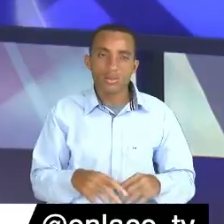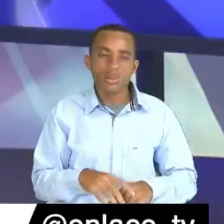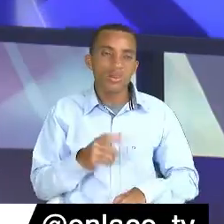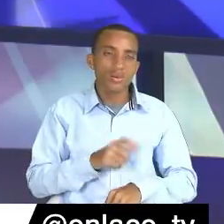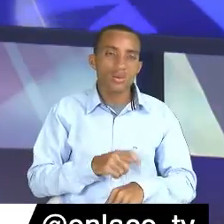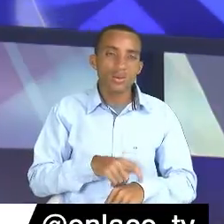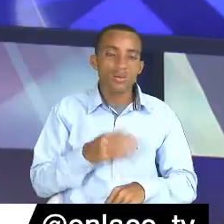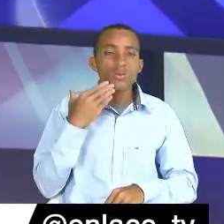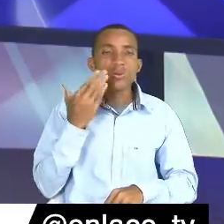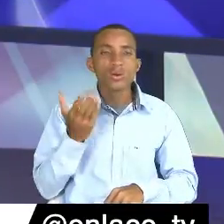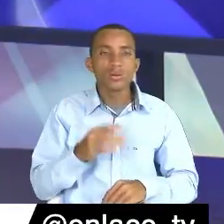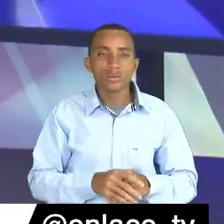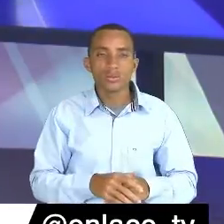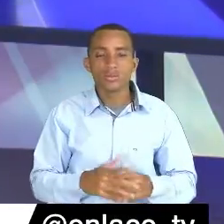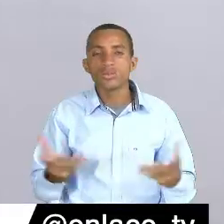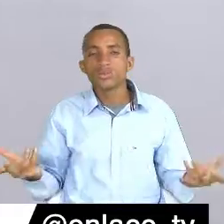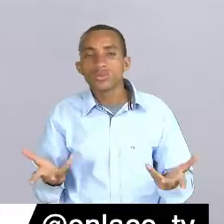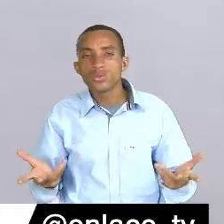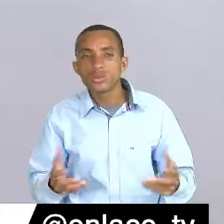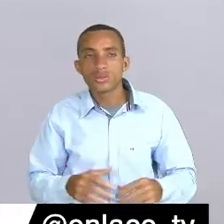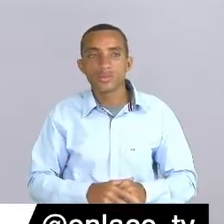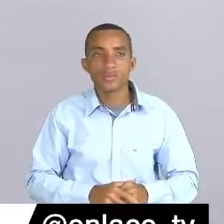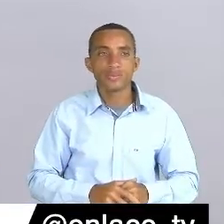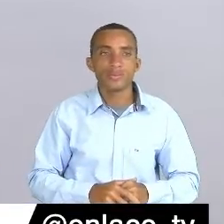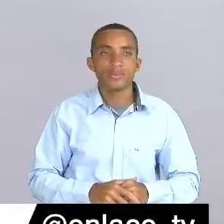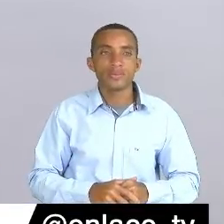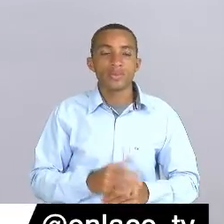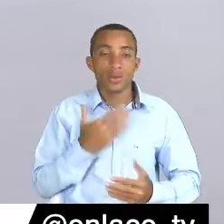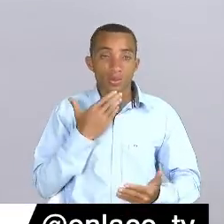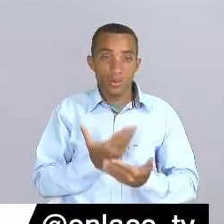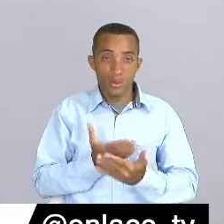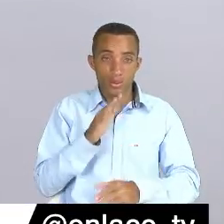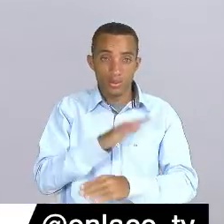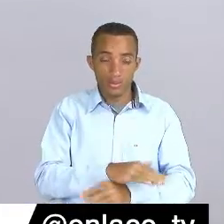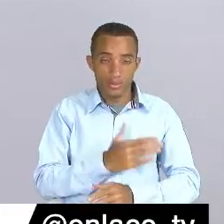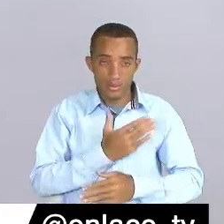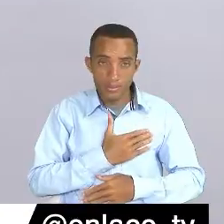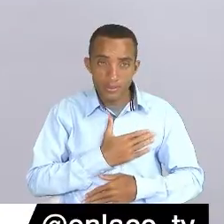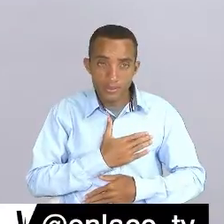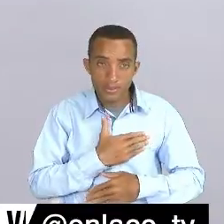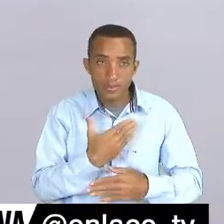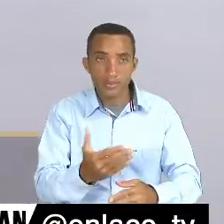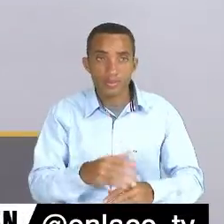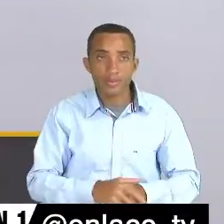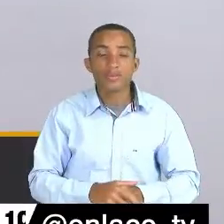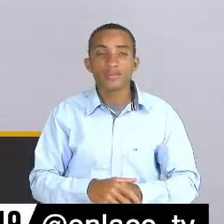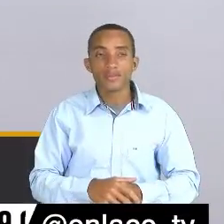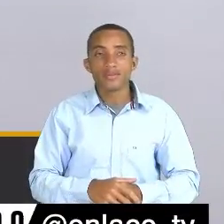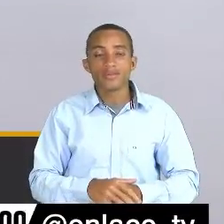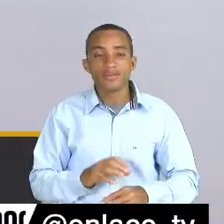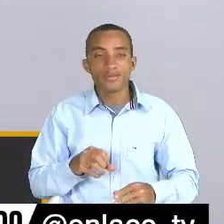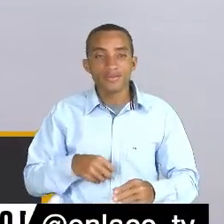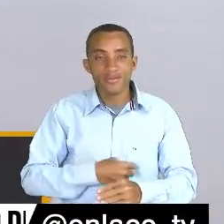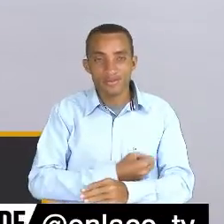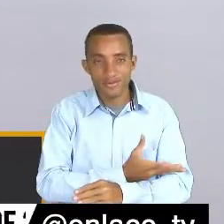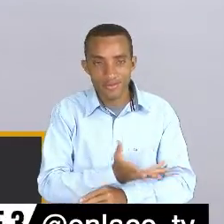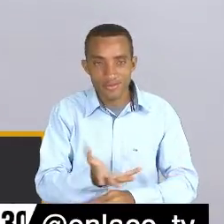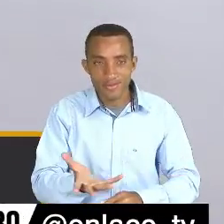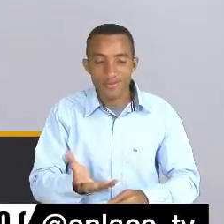prevista, cuándo y dónde? Muy buenas tardes, un saludo poético desde